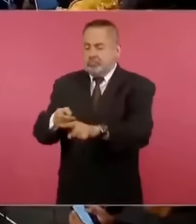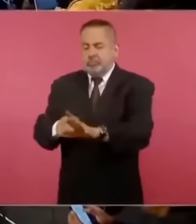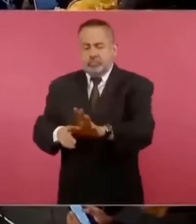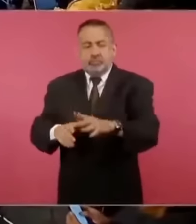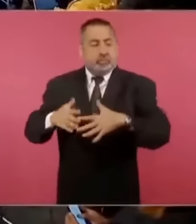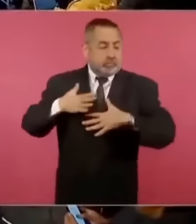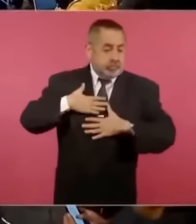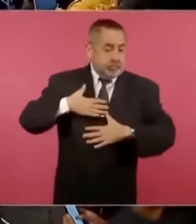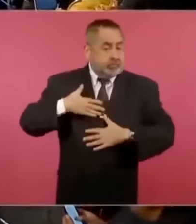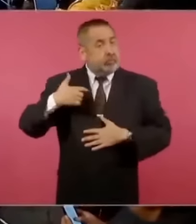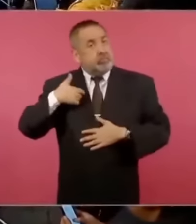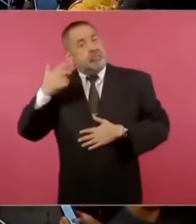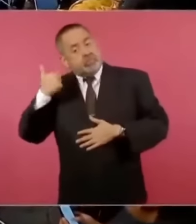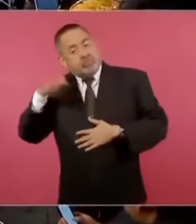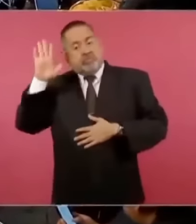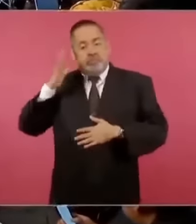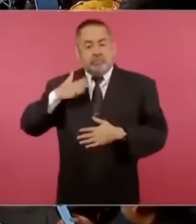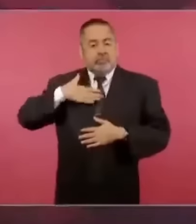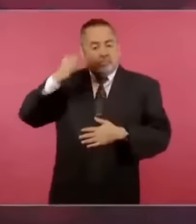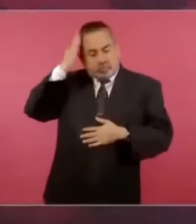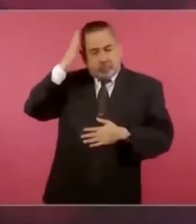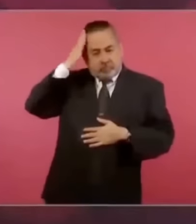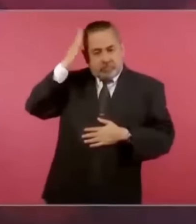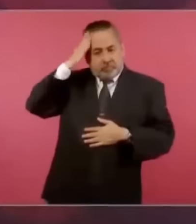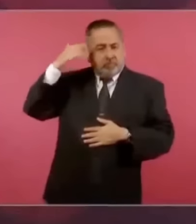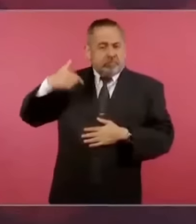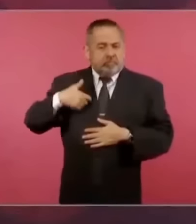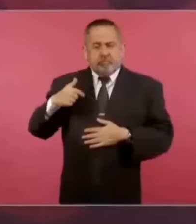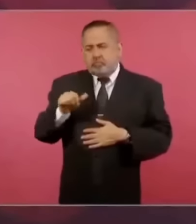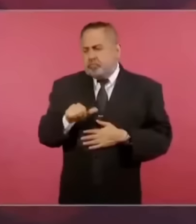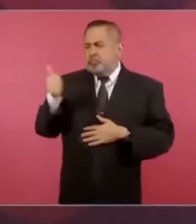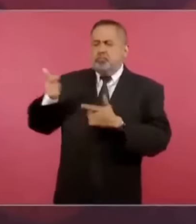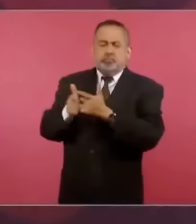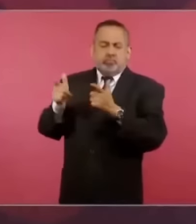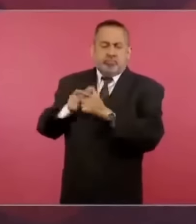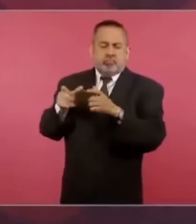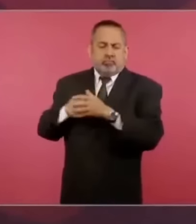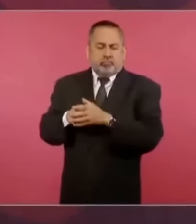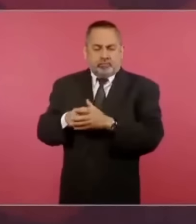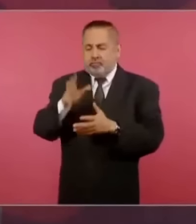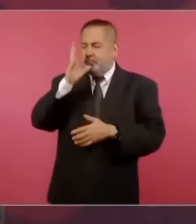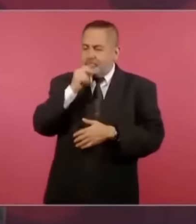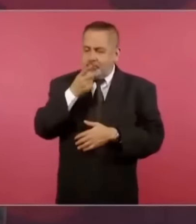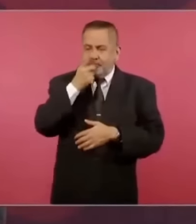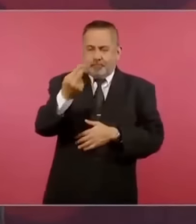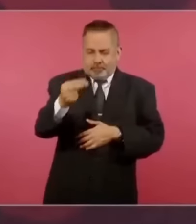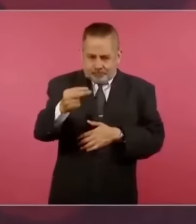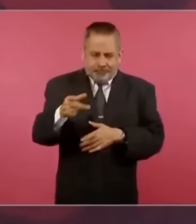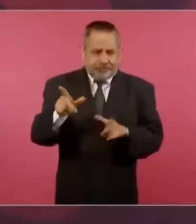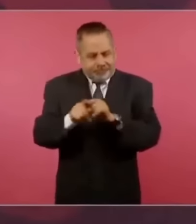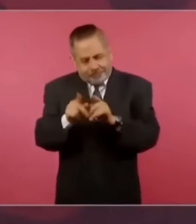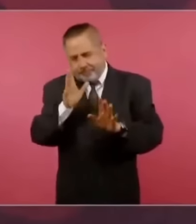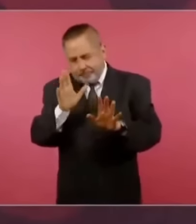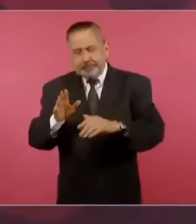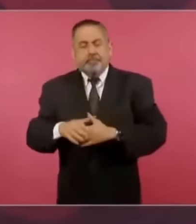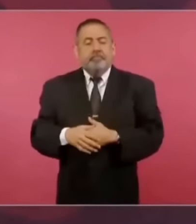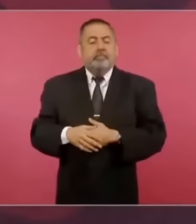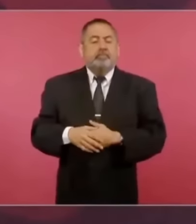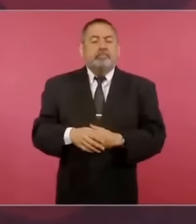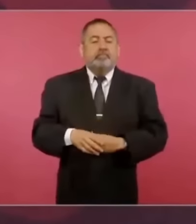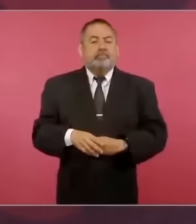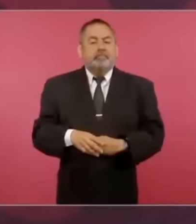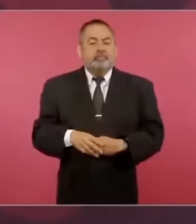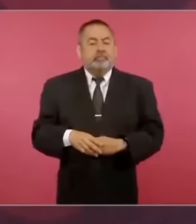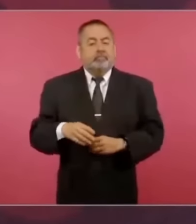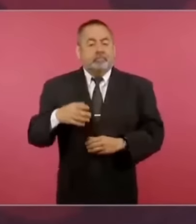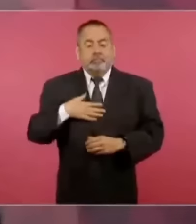yo era entonces dirigente de otro partido, que poco puedo mencionar,